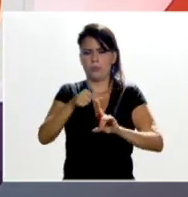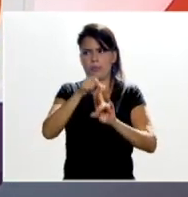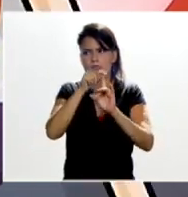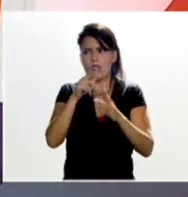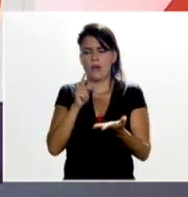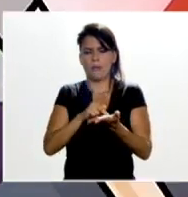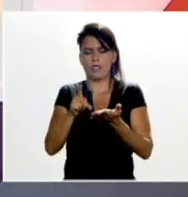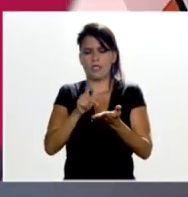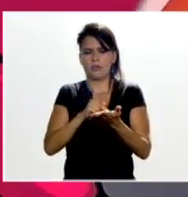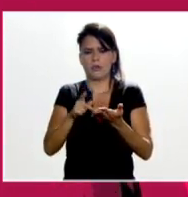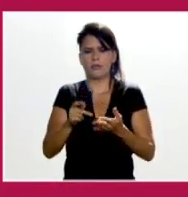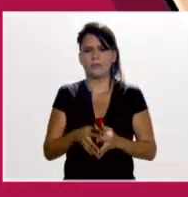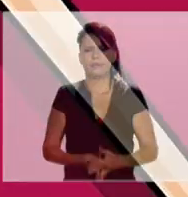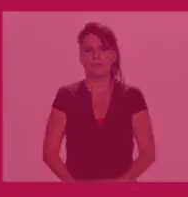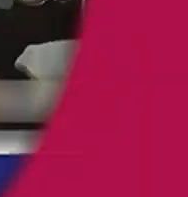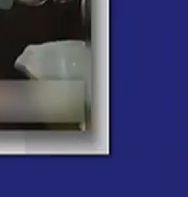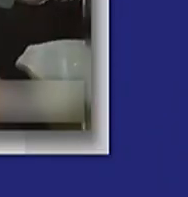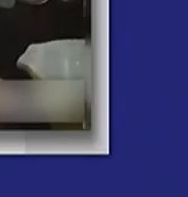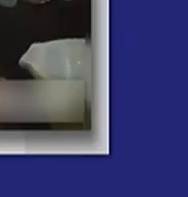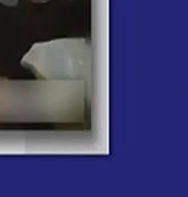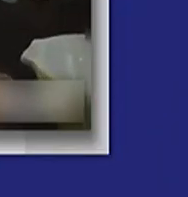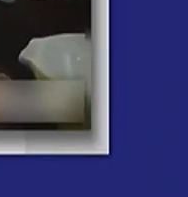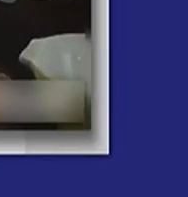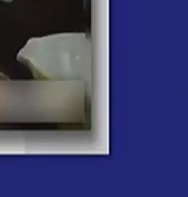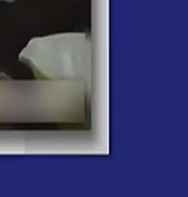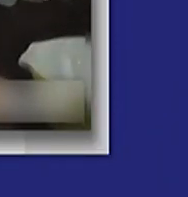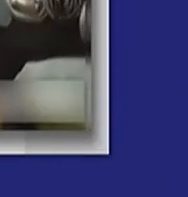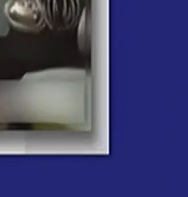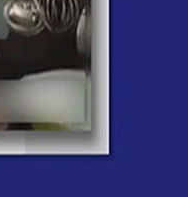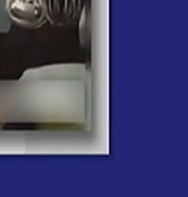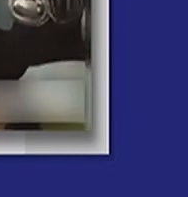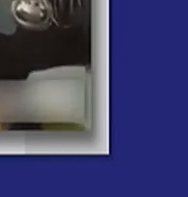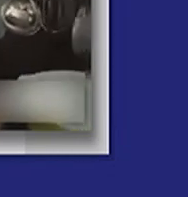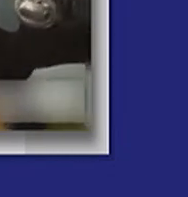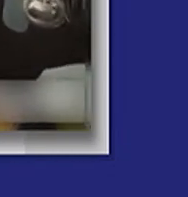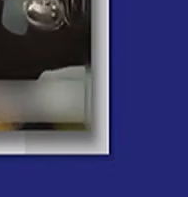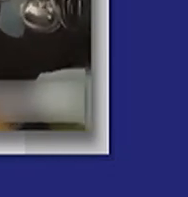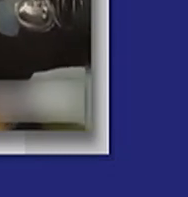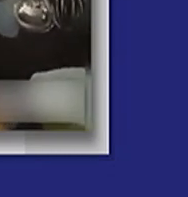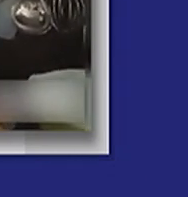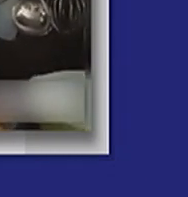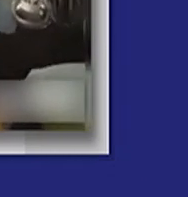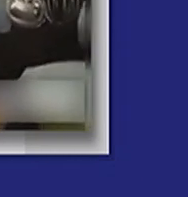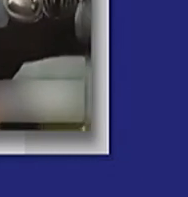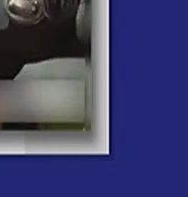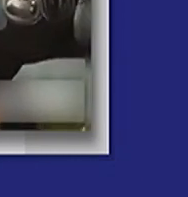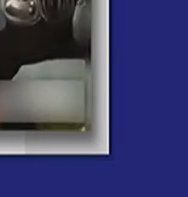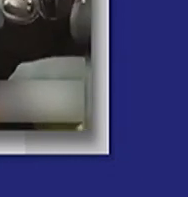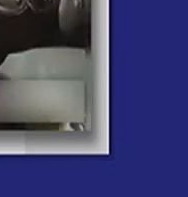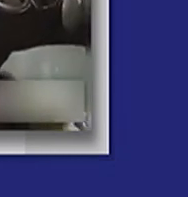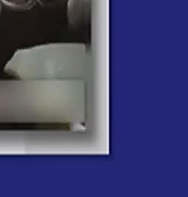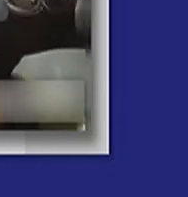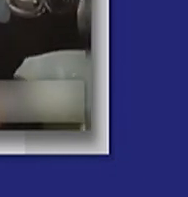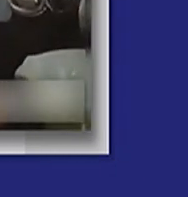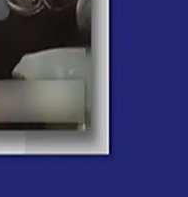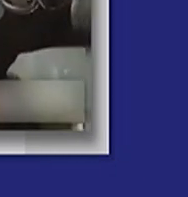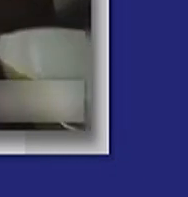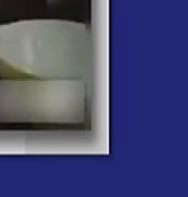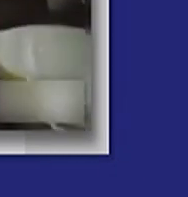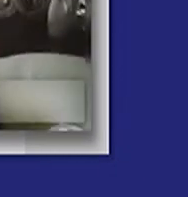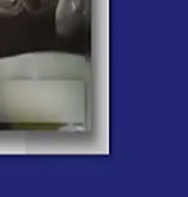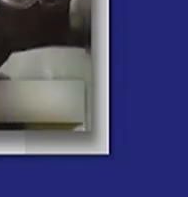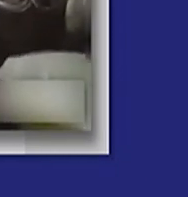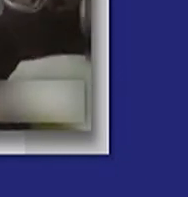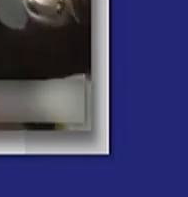verlo. Buenos días, mi nombre es María Fernanda de Chico Martín. Para el reto de matemáticas voy a preparar un bizcocho rápido de vainilla.